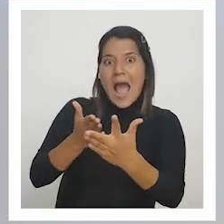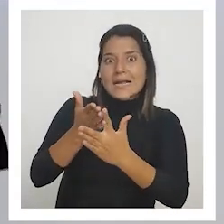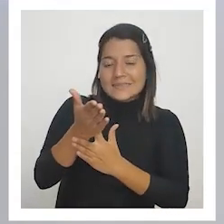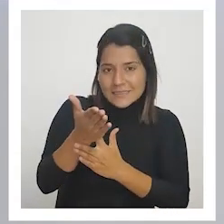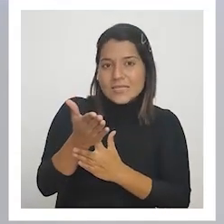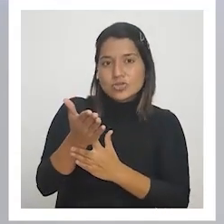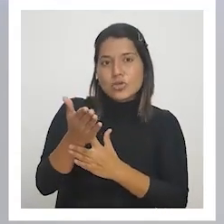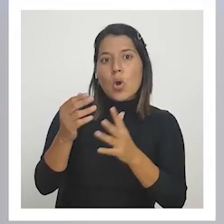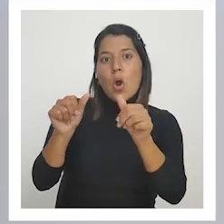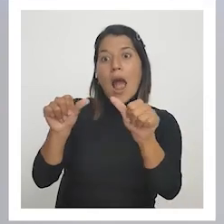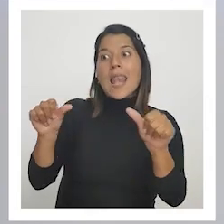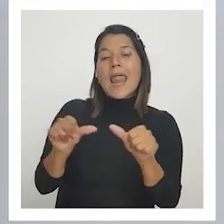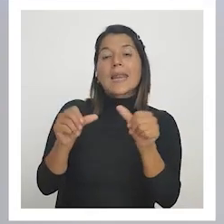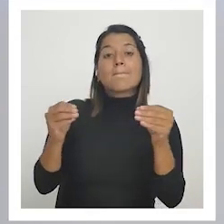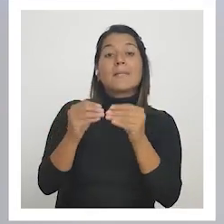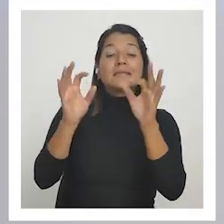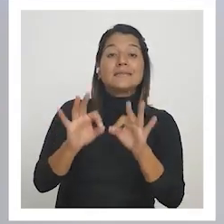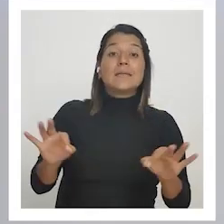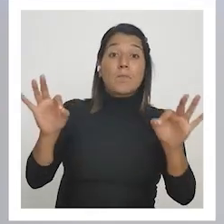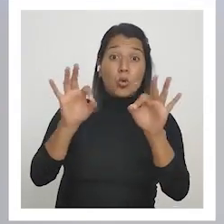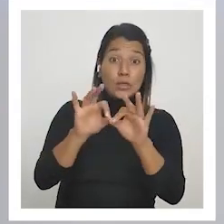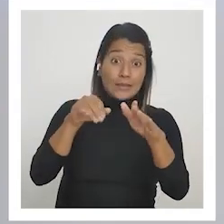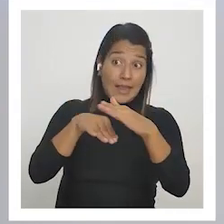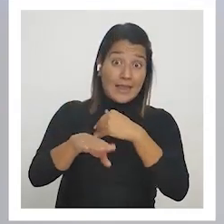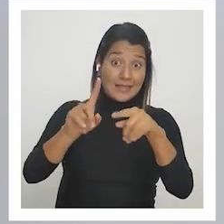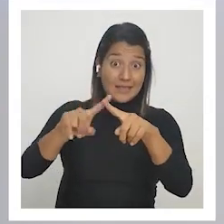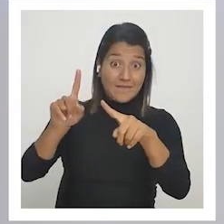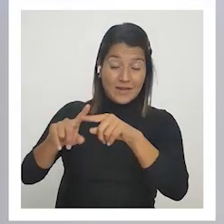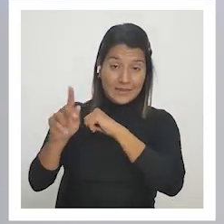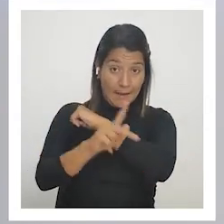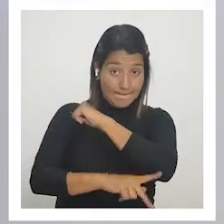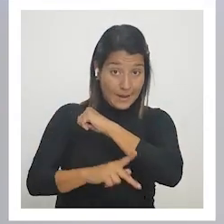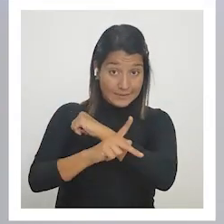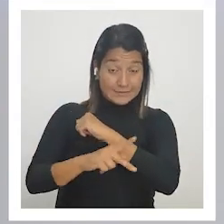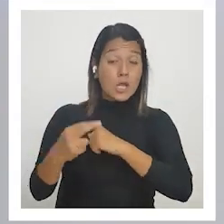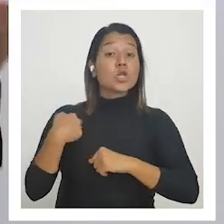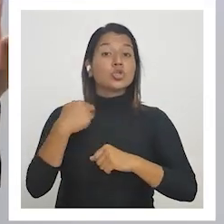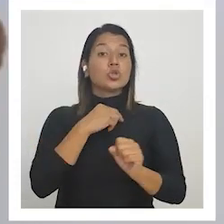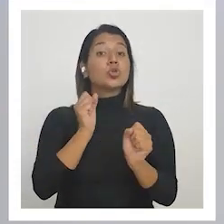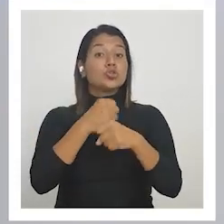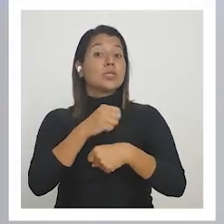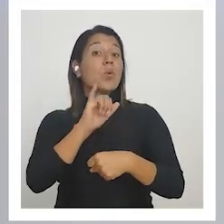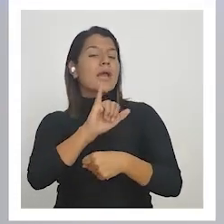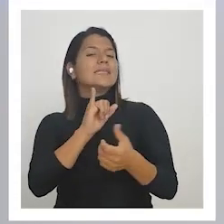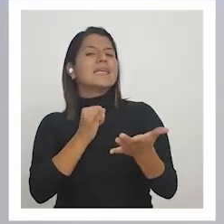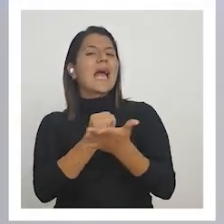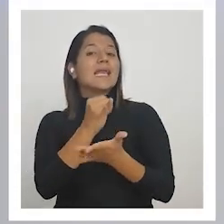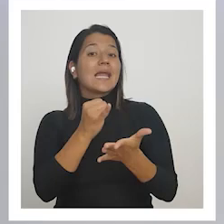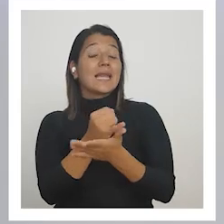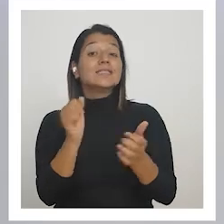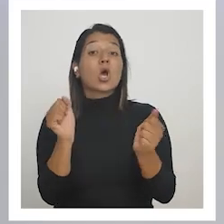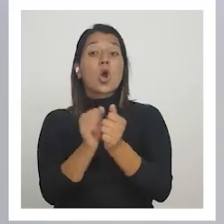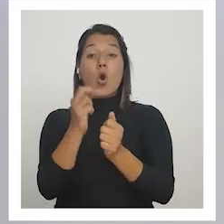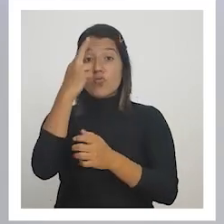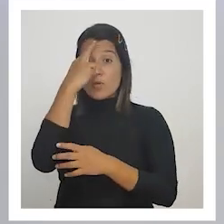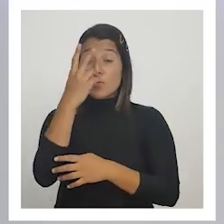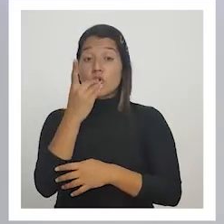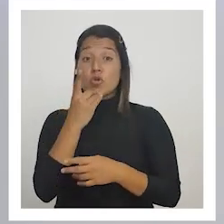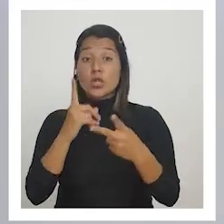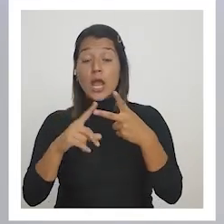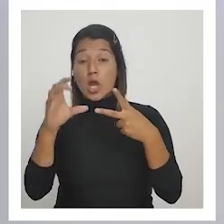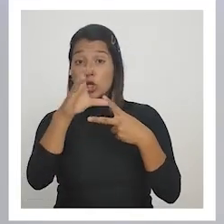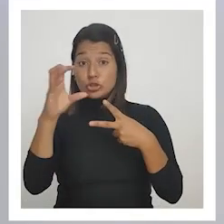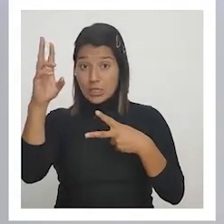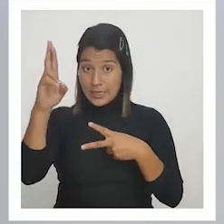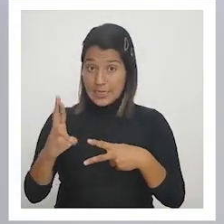países. Particularmente este estudio lo hicimos conjuntamente o un análisis conjunto en República Dominicana y en Costa Rica, y eso